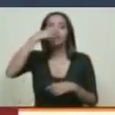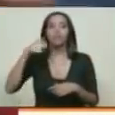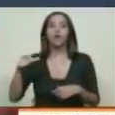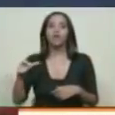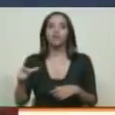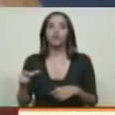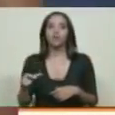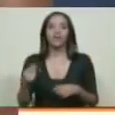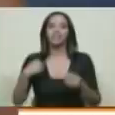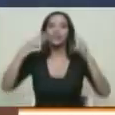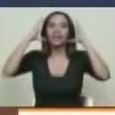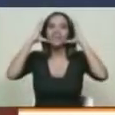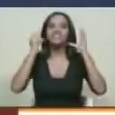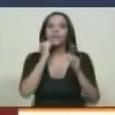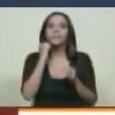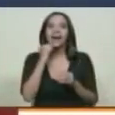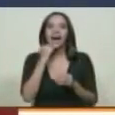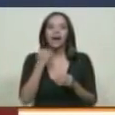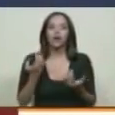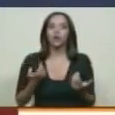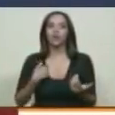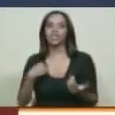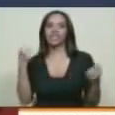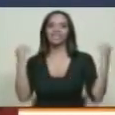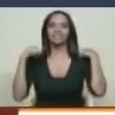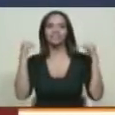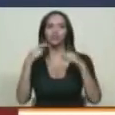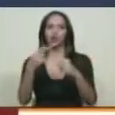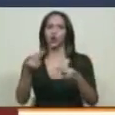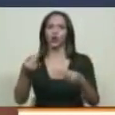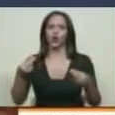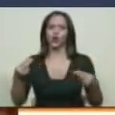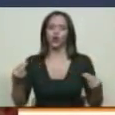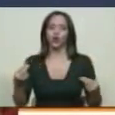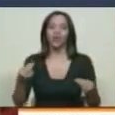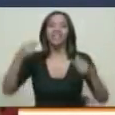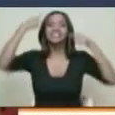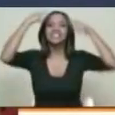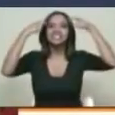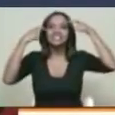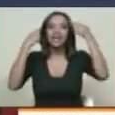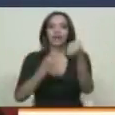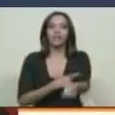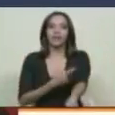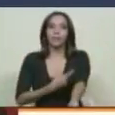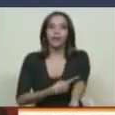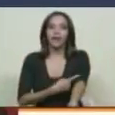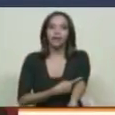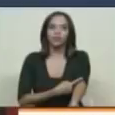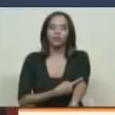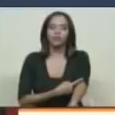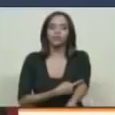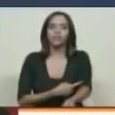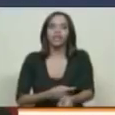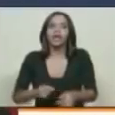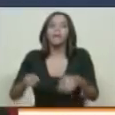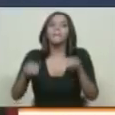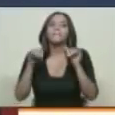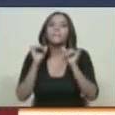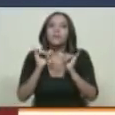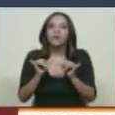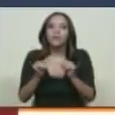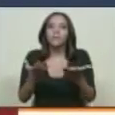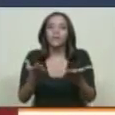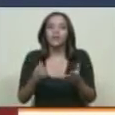Esto no es cabeza de mango, que se la tire radical, de que no. Ese es Chávez, hermano. Eso es precisamente por los que se quedaron